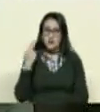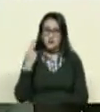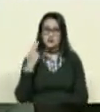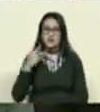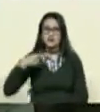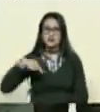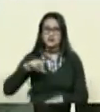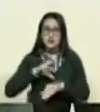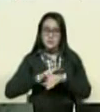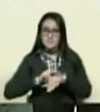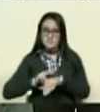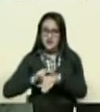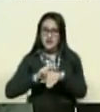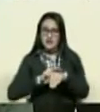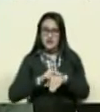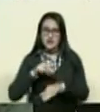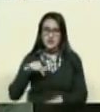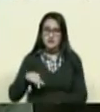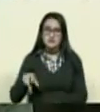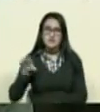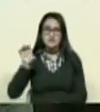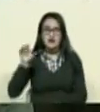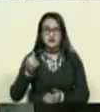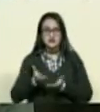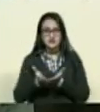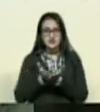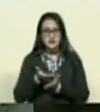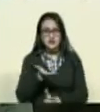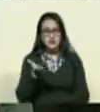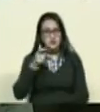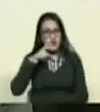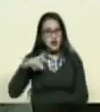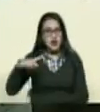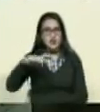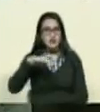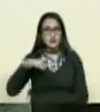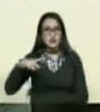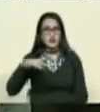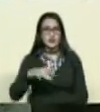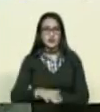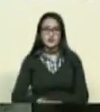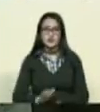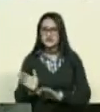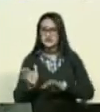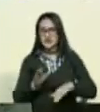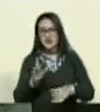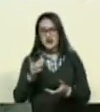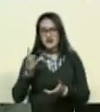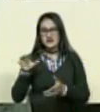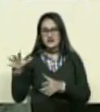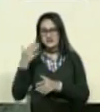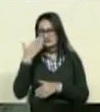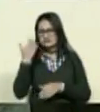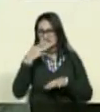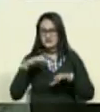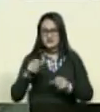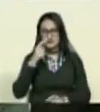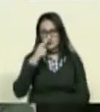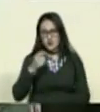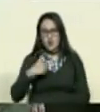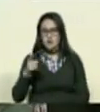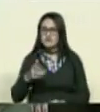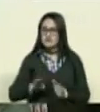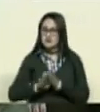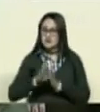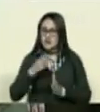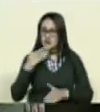los médicos en nuestro país al servir al pueblo venezolano, al dejar a un lado el capitalismo y pues avanzar en esa ayuda humanitaria,